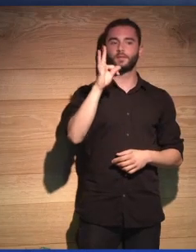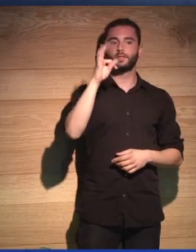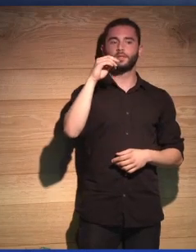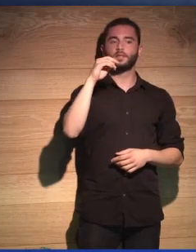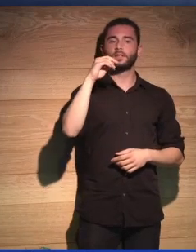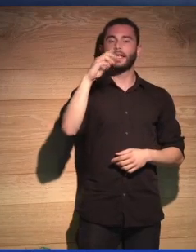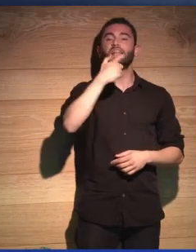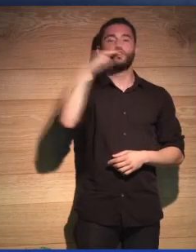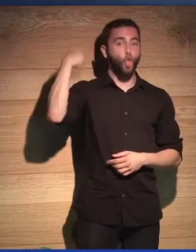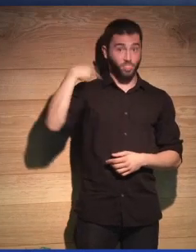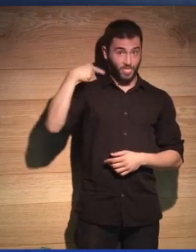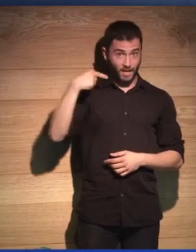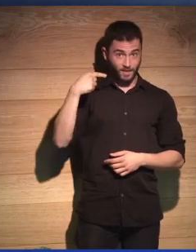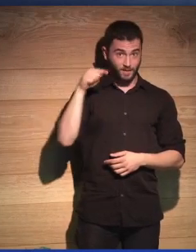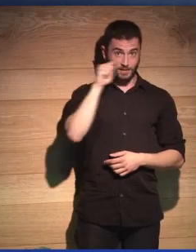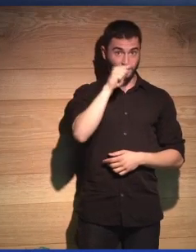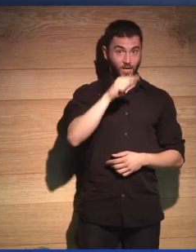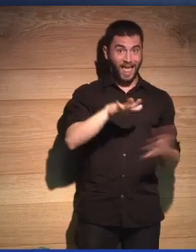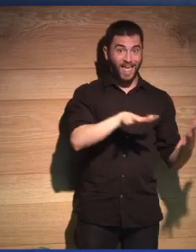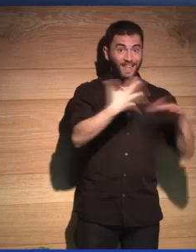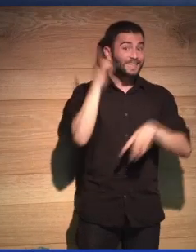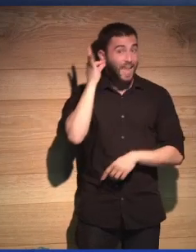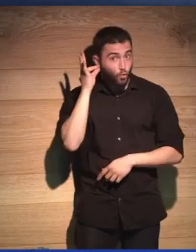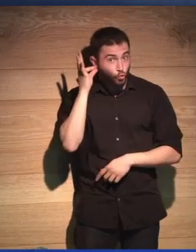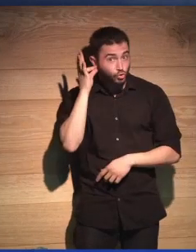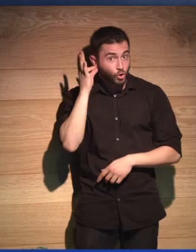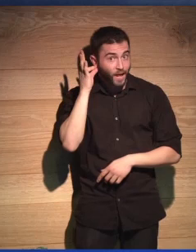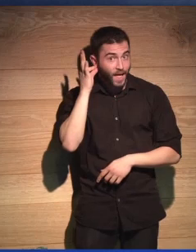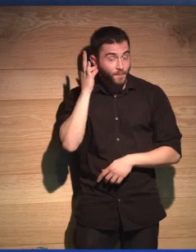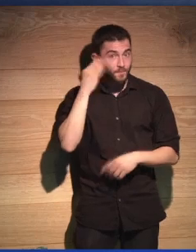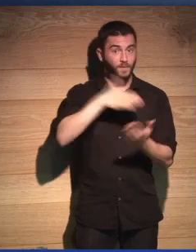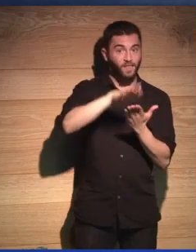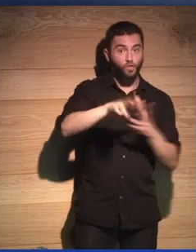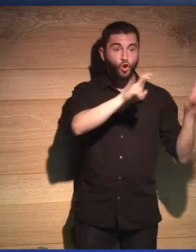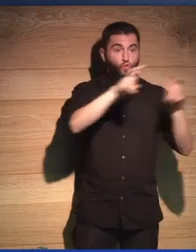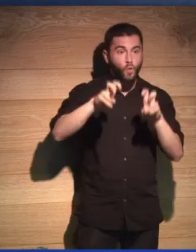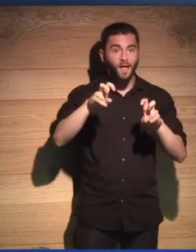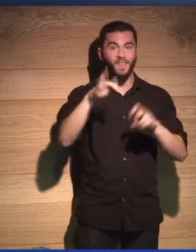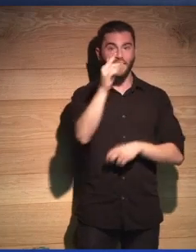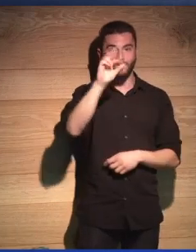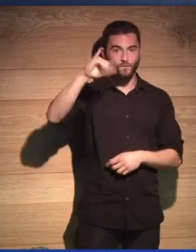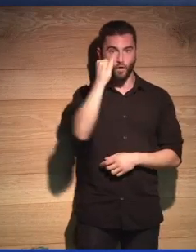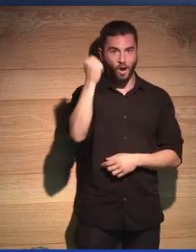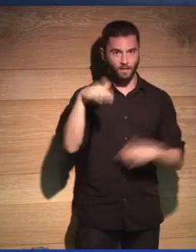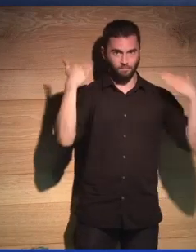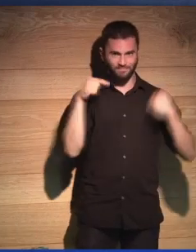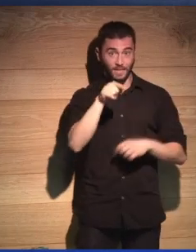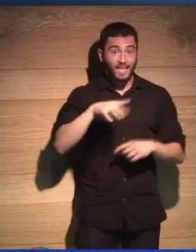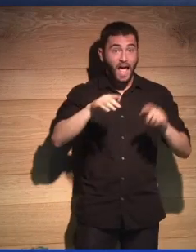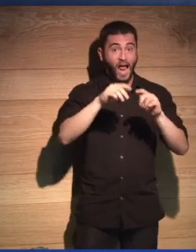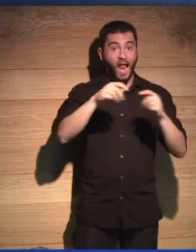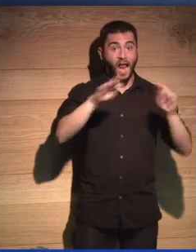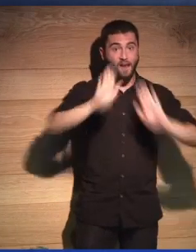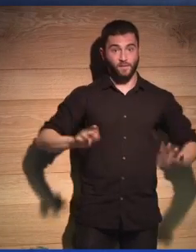Londres, de dejarle ser la traductora de una nueva edición de La forja, finalmente publicada en el